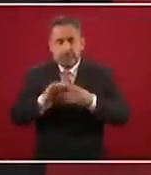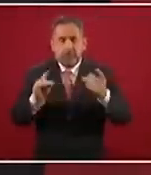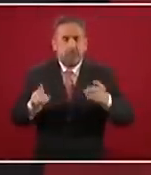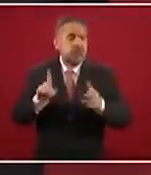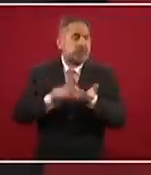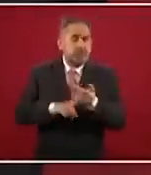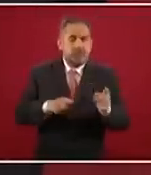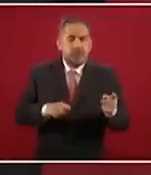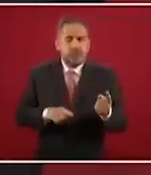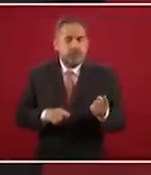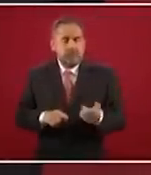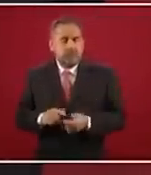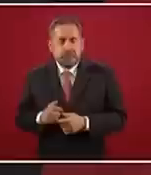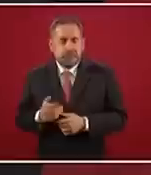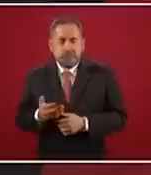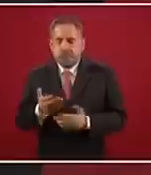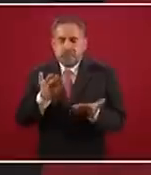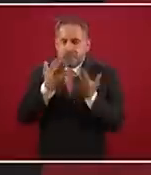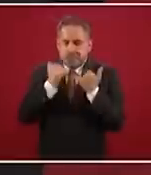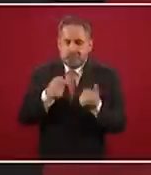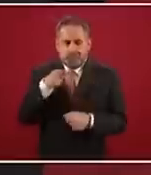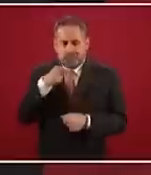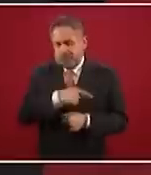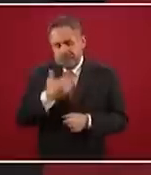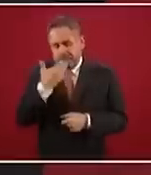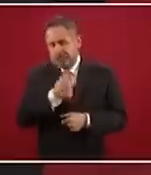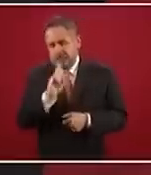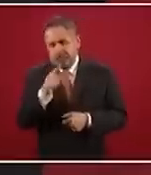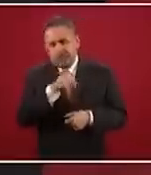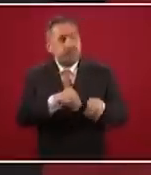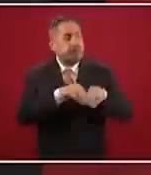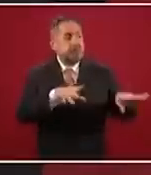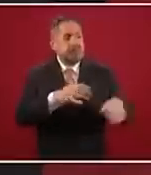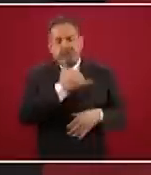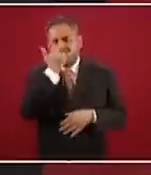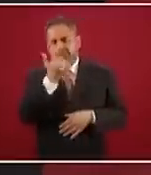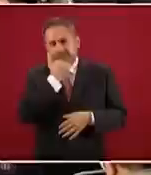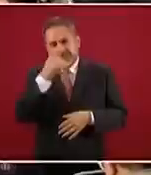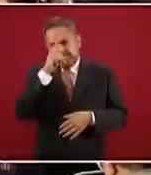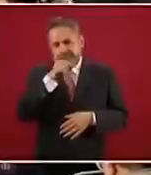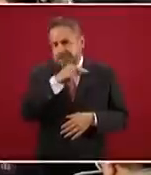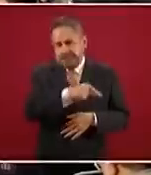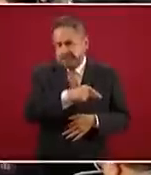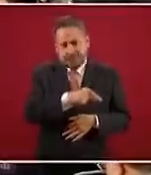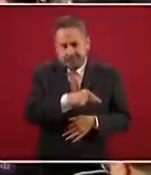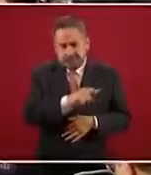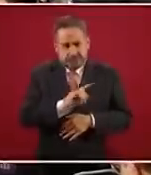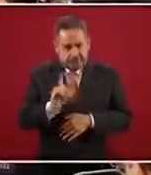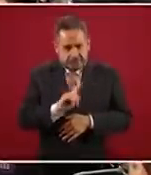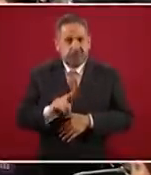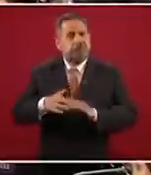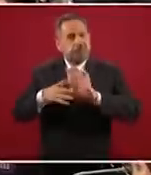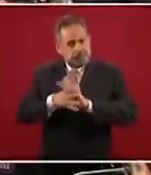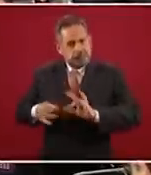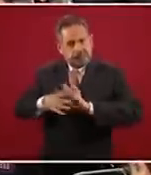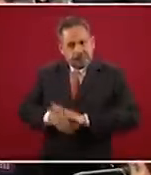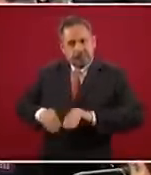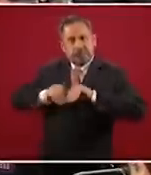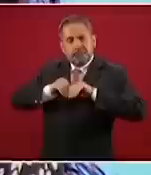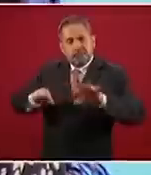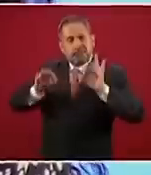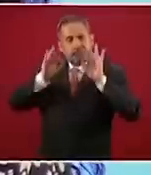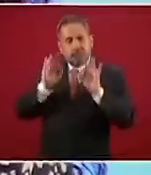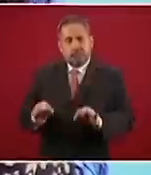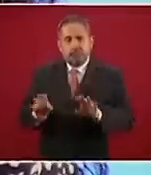carece, digamos, de información correcta y podemos informar respecto